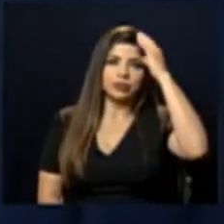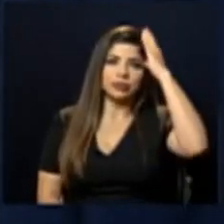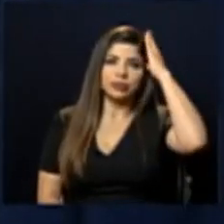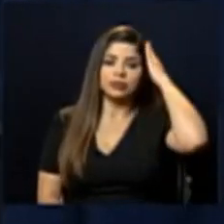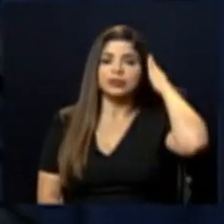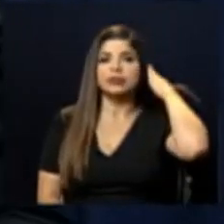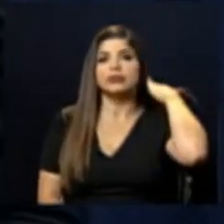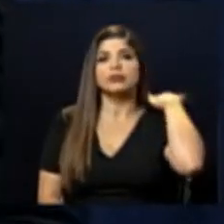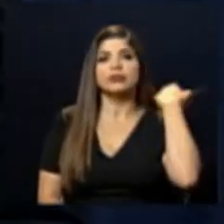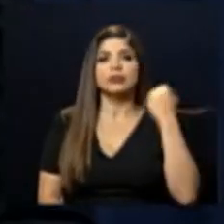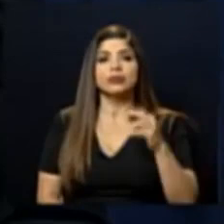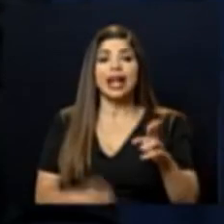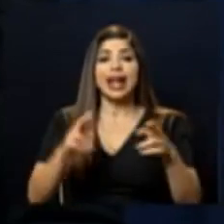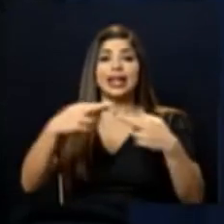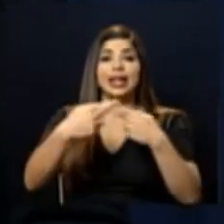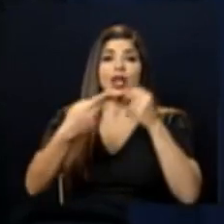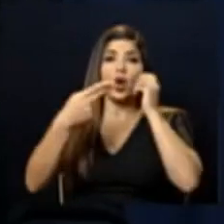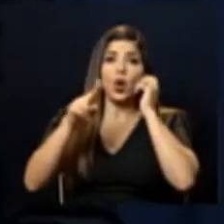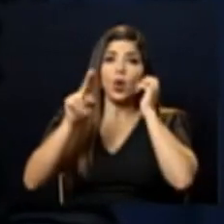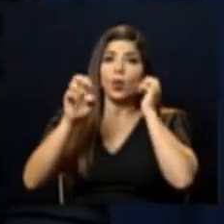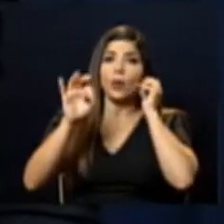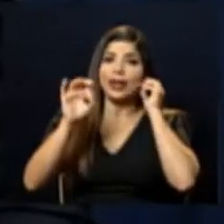La región Huetar Caribe